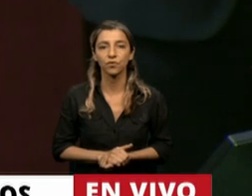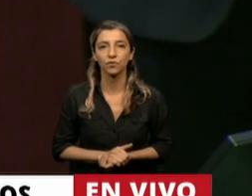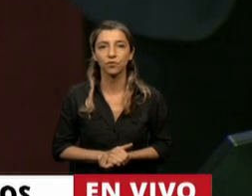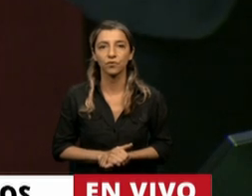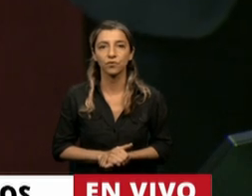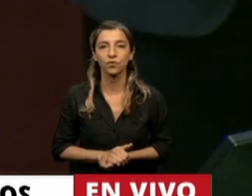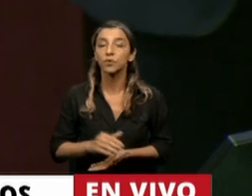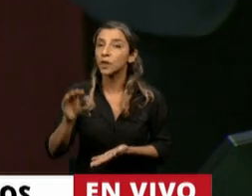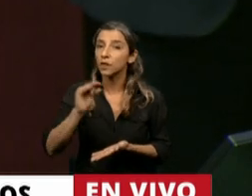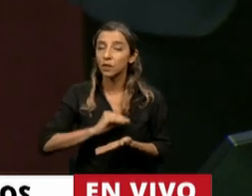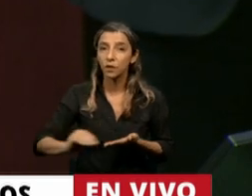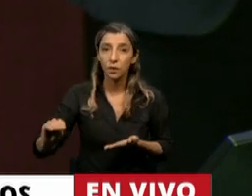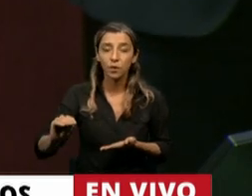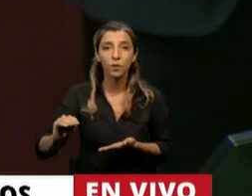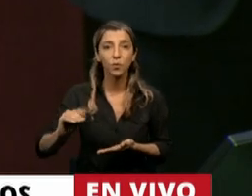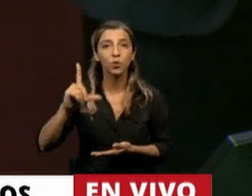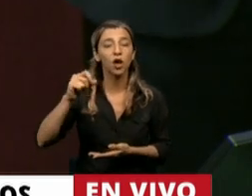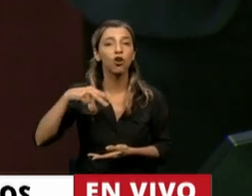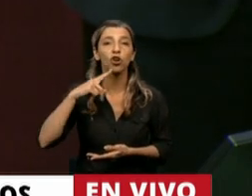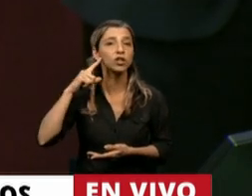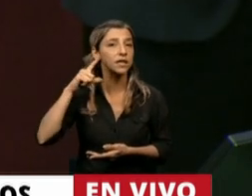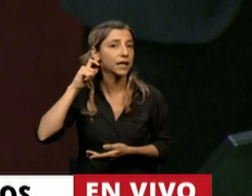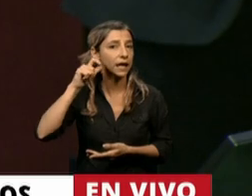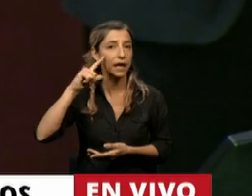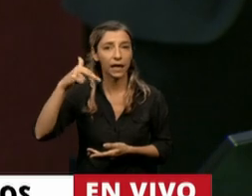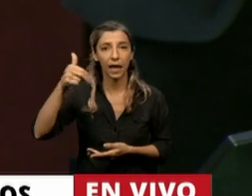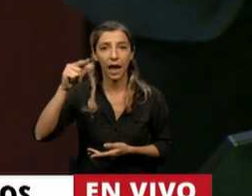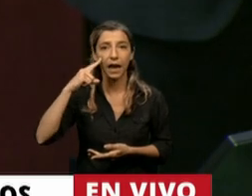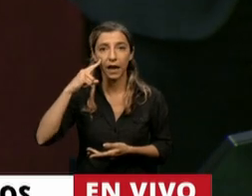Cisneros diputado Luis contigiani